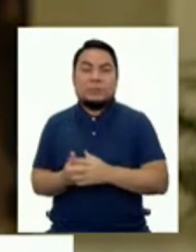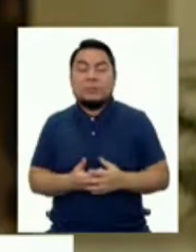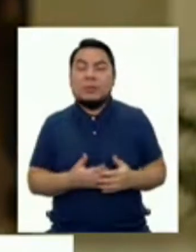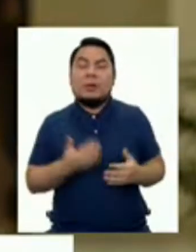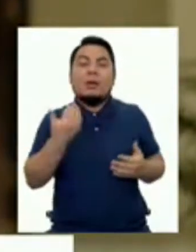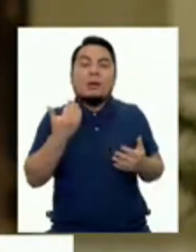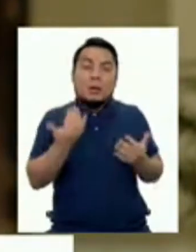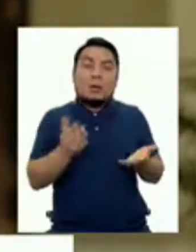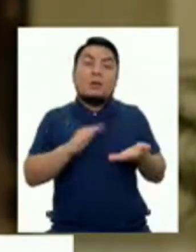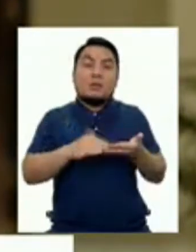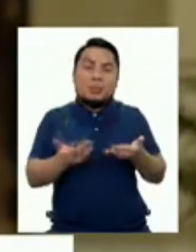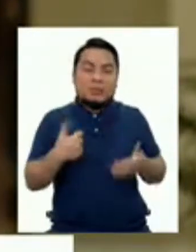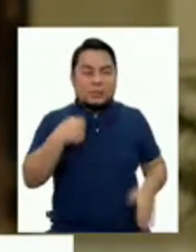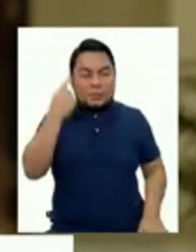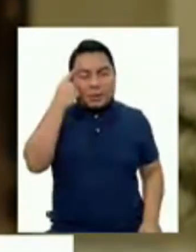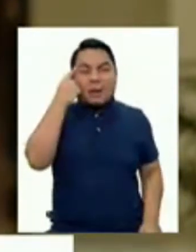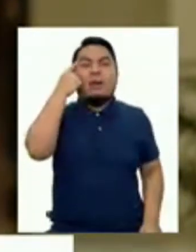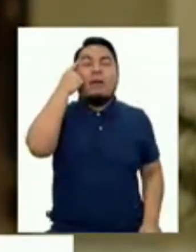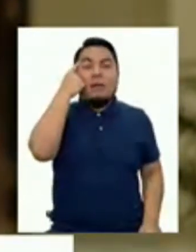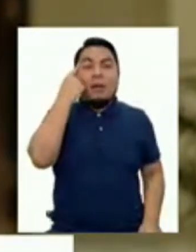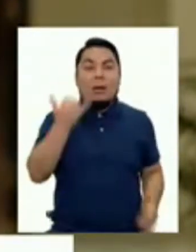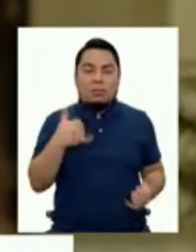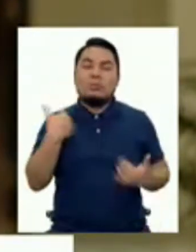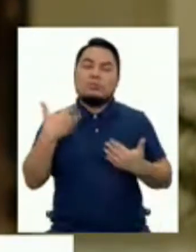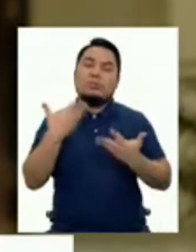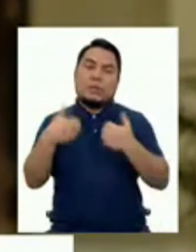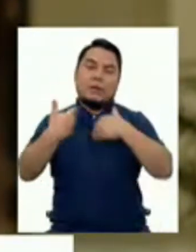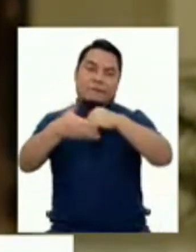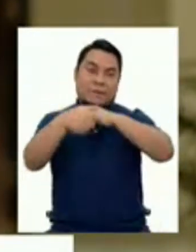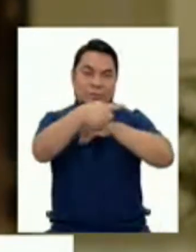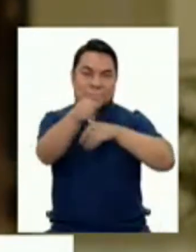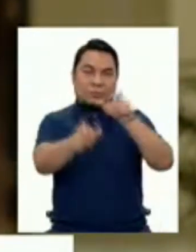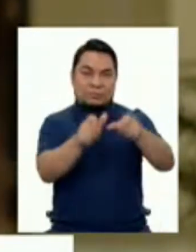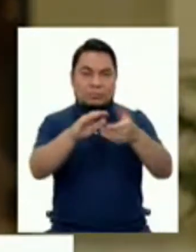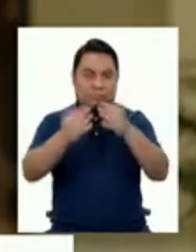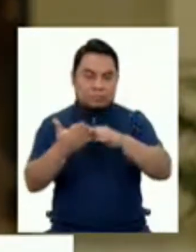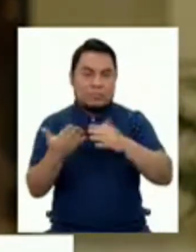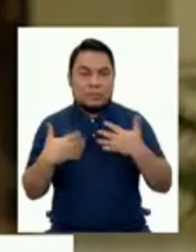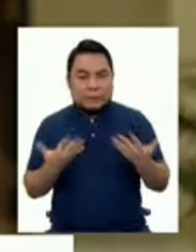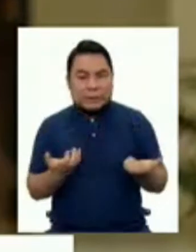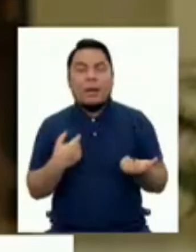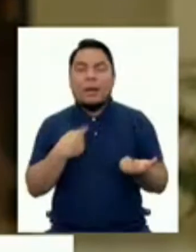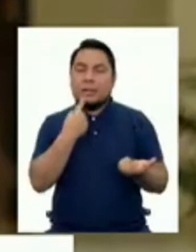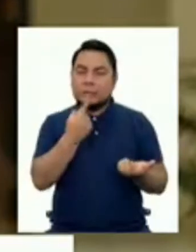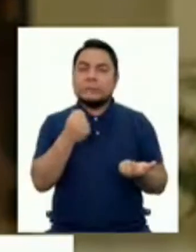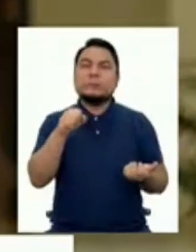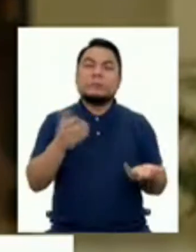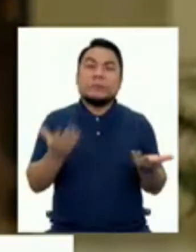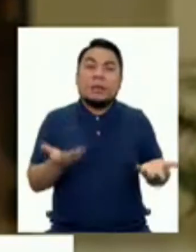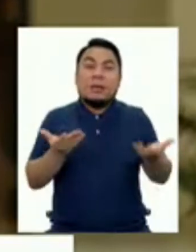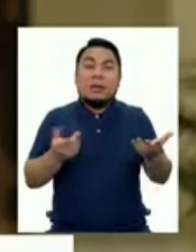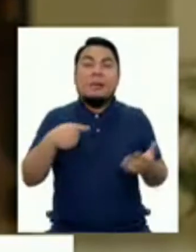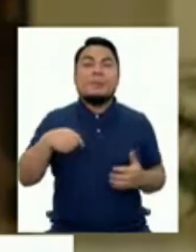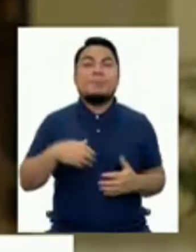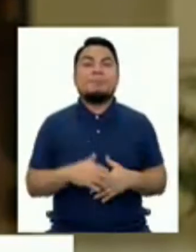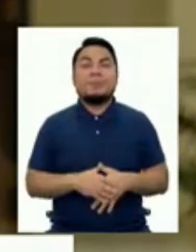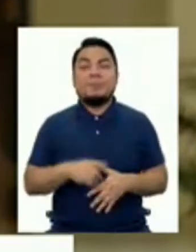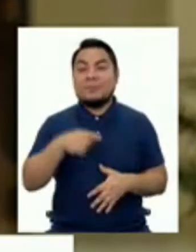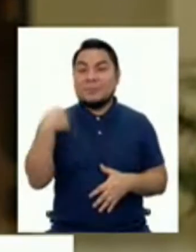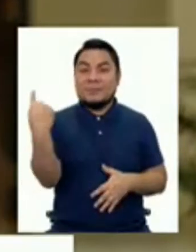hemos dado cuenta, y eso hay que felicitar a la población, que quizás lo que ha cumplido